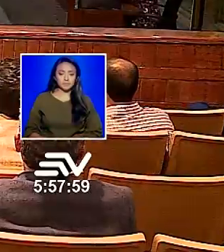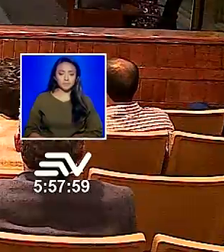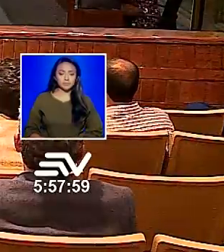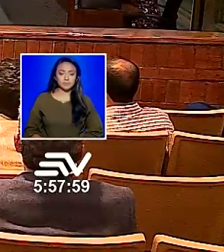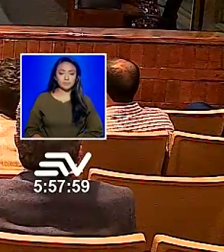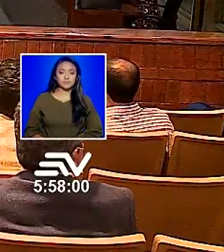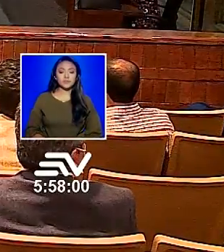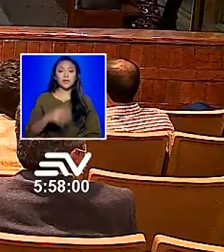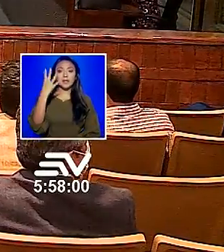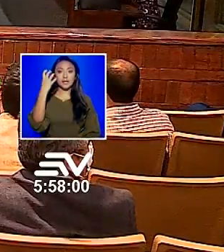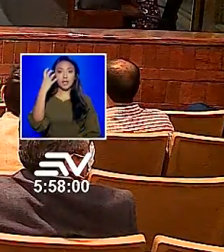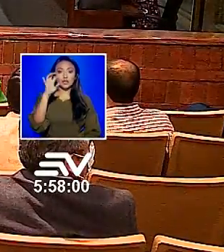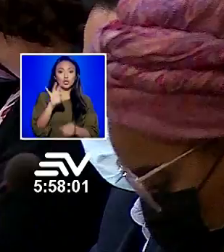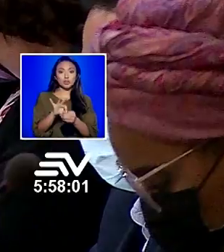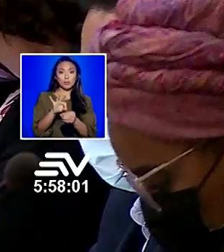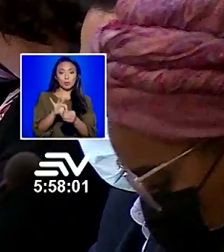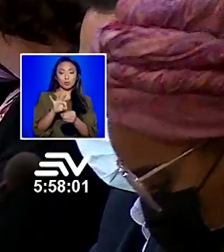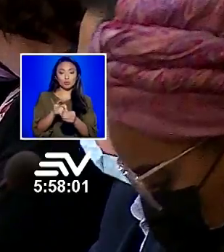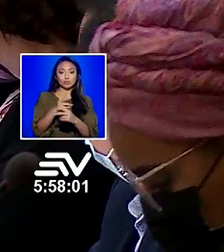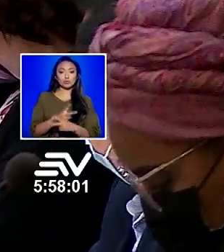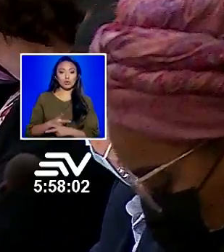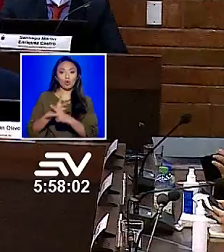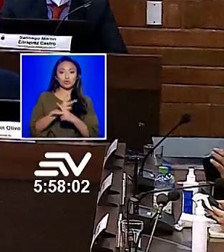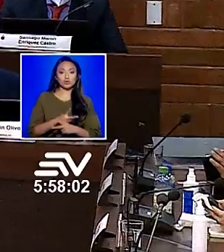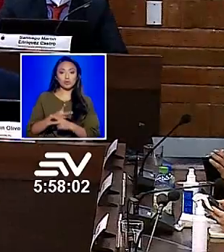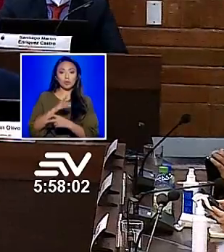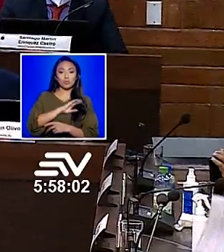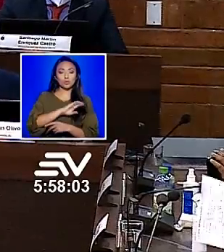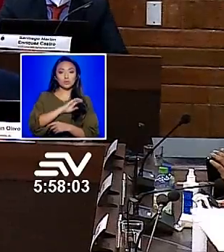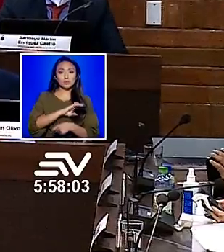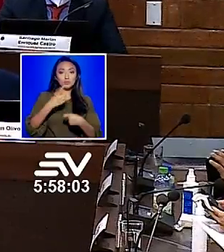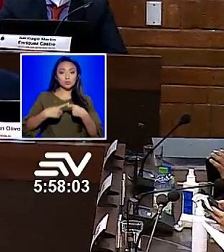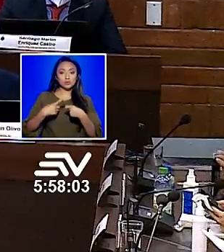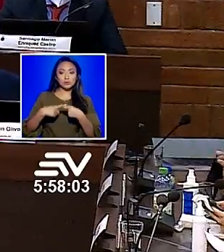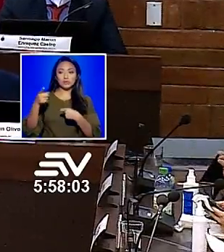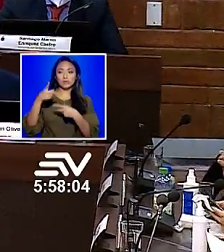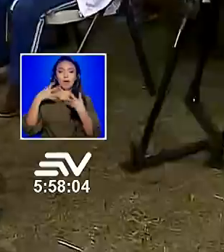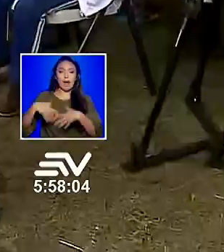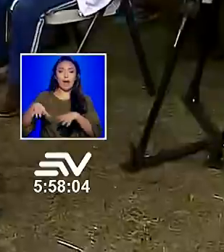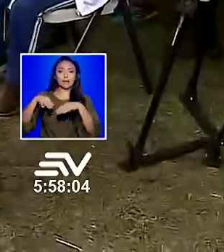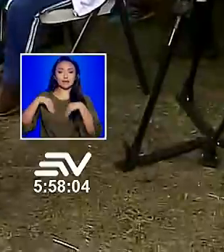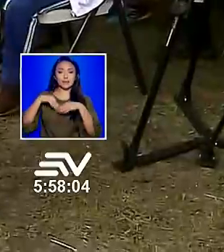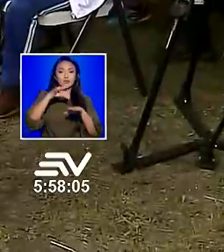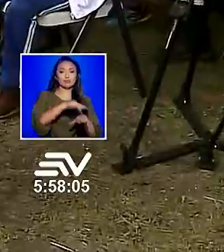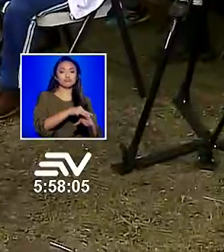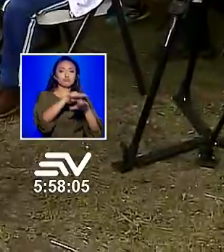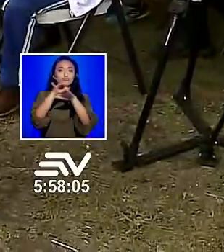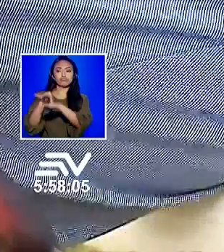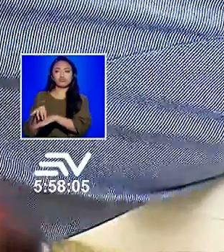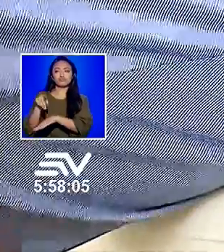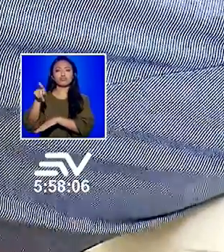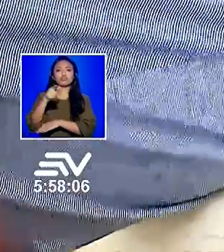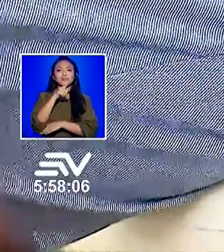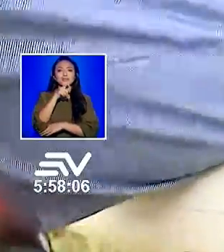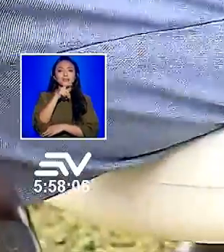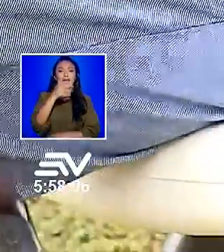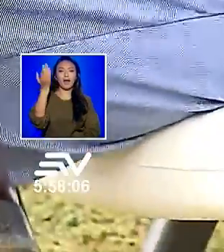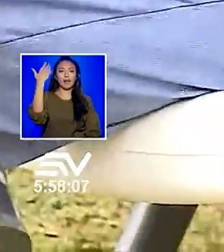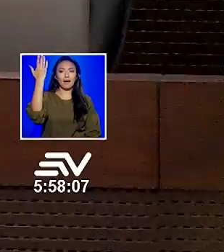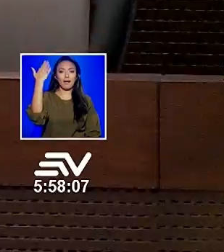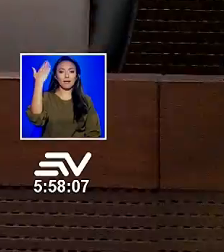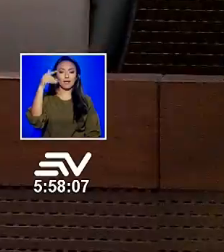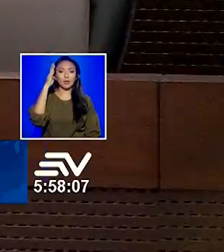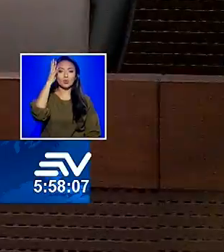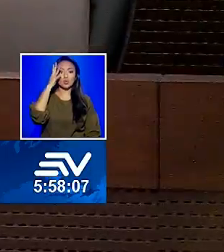con 14 votos a favor el consejo metropolitano de quito dio paso al pedido de remoción en contra del alcalde jorge yunda